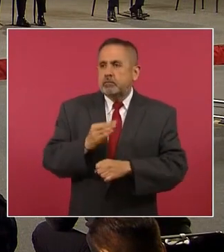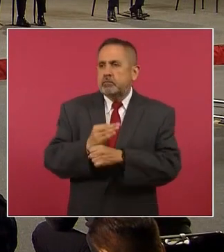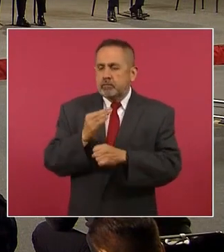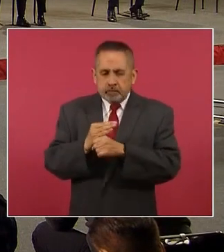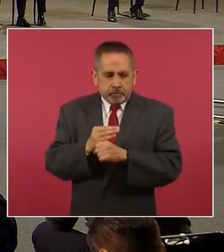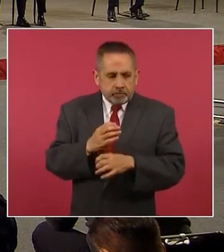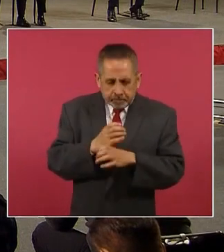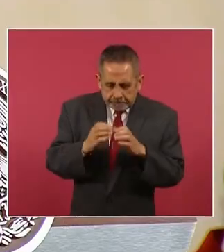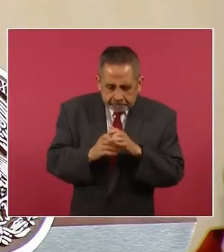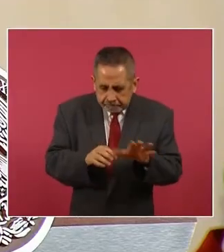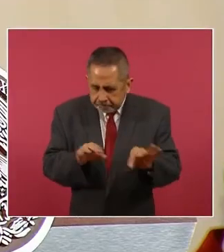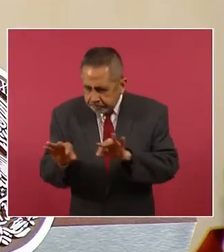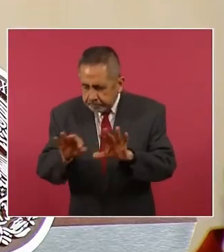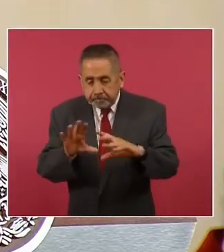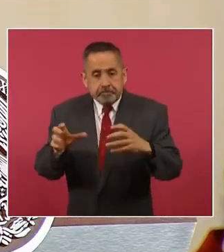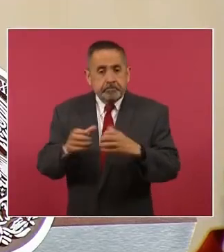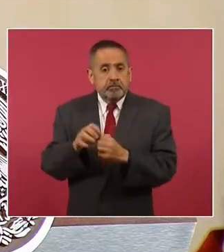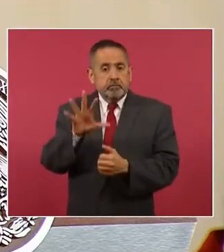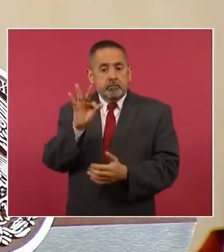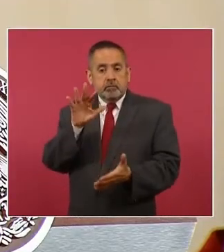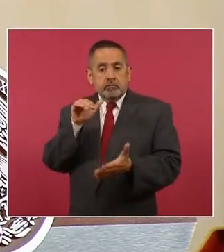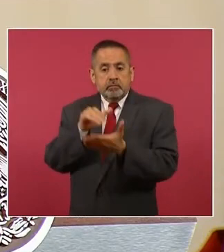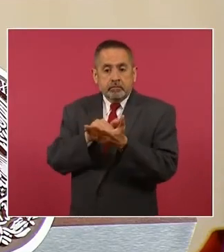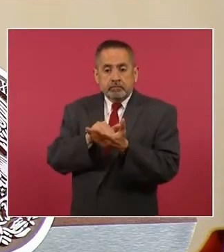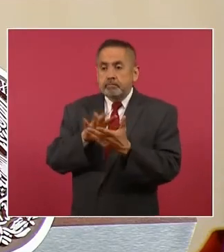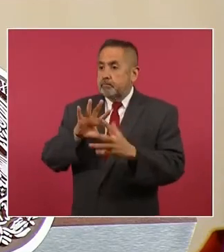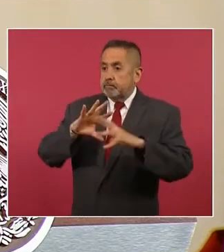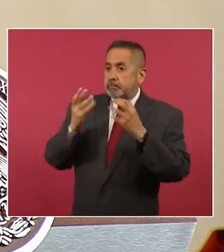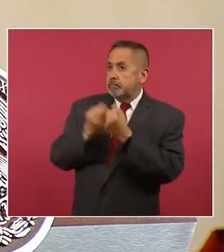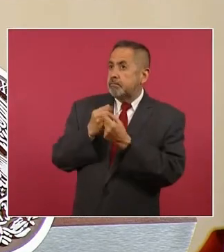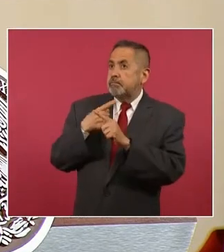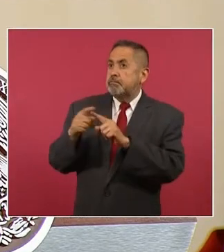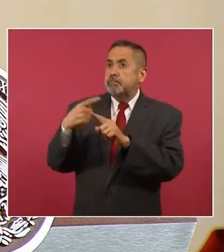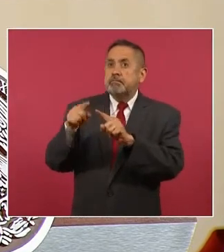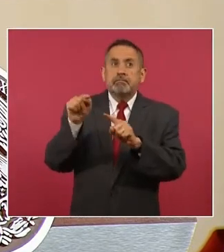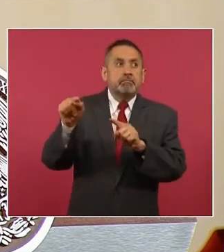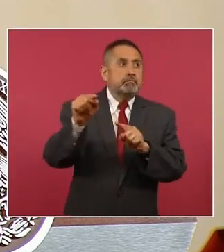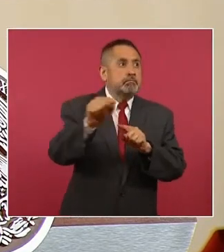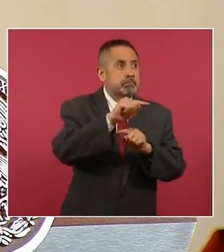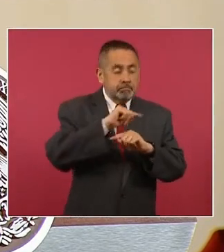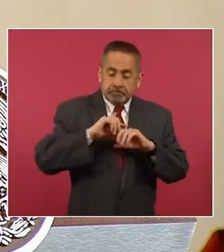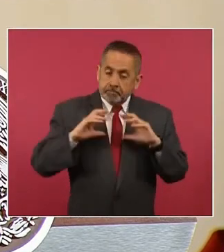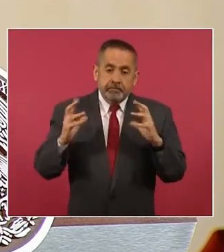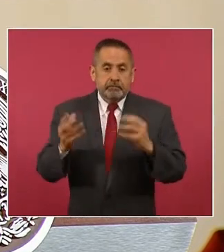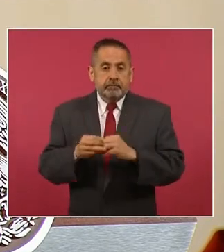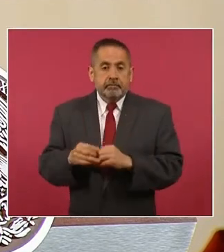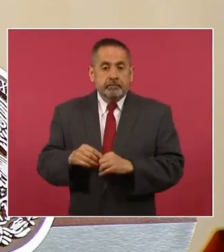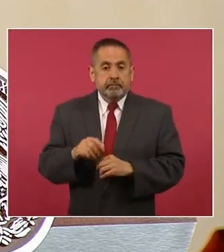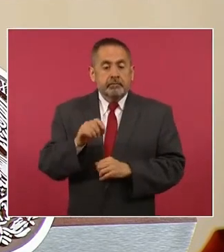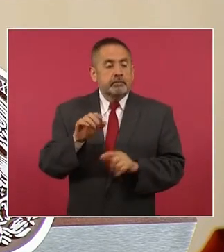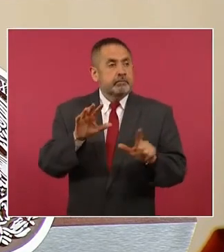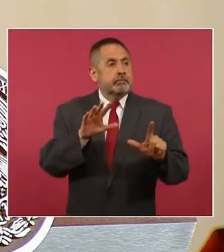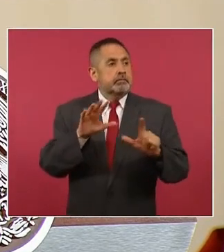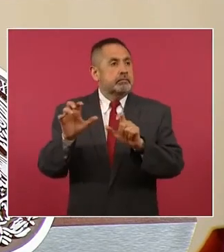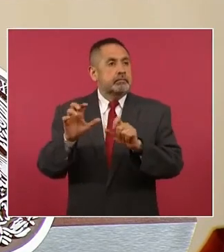40.000 estructuras inmuebles. Hemos rebasado la cifra de